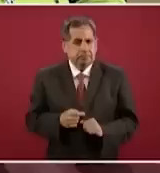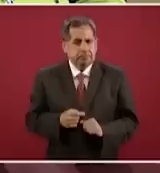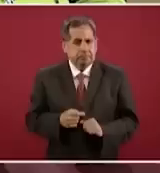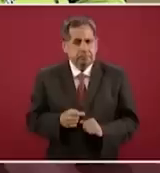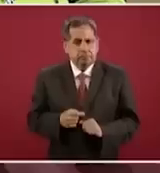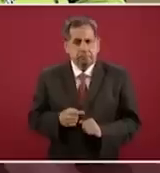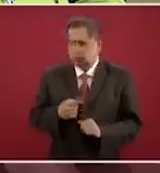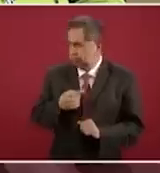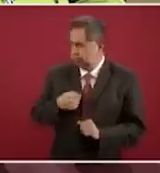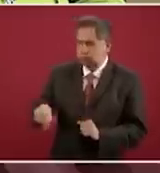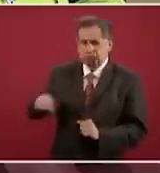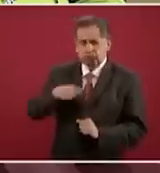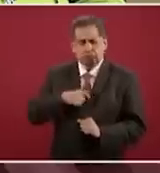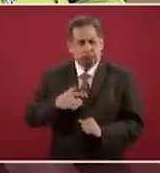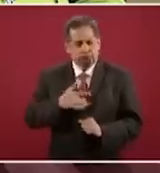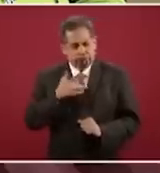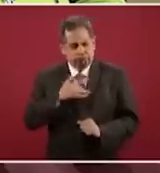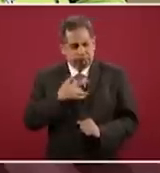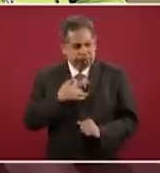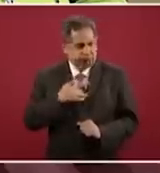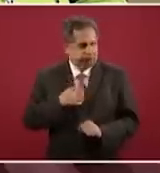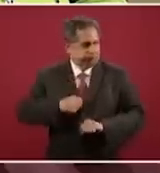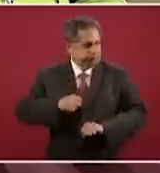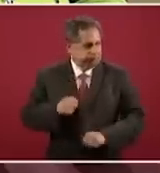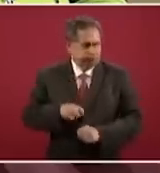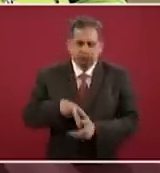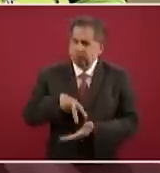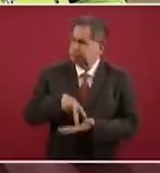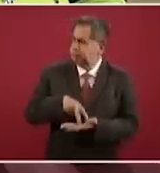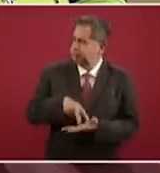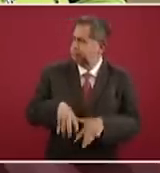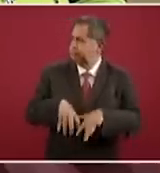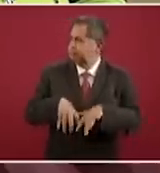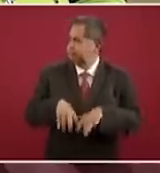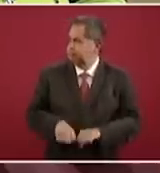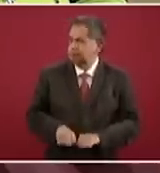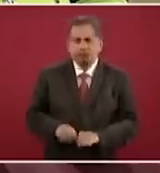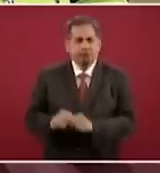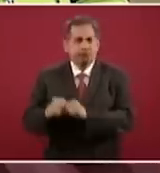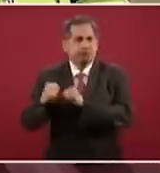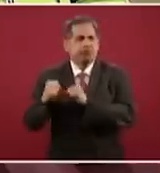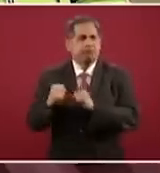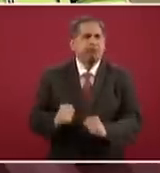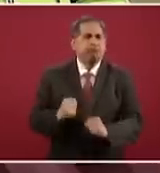bien parados, firmes,